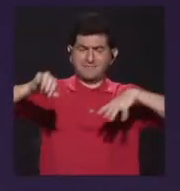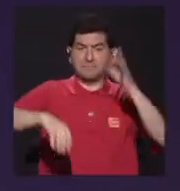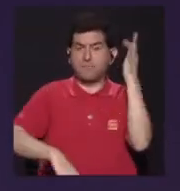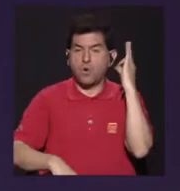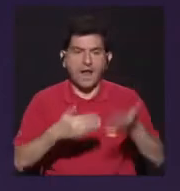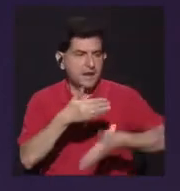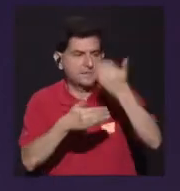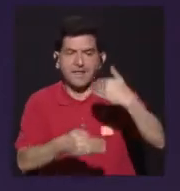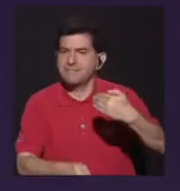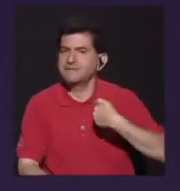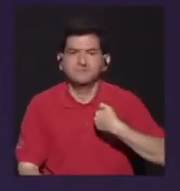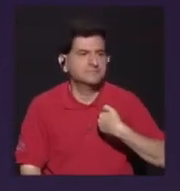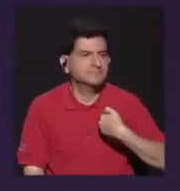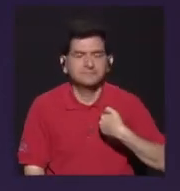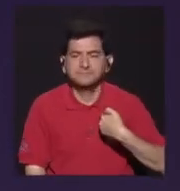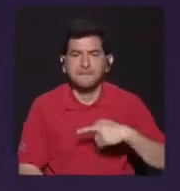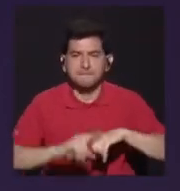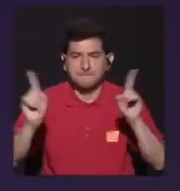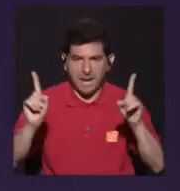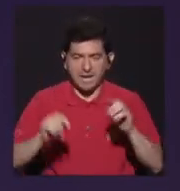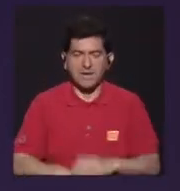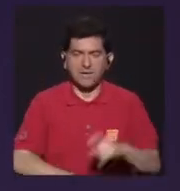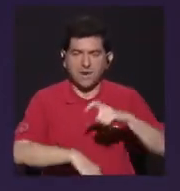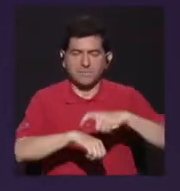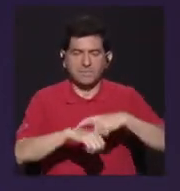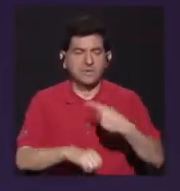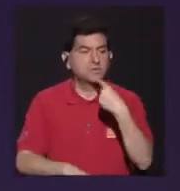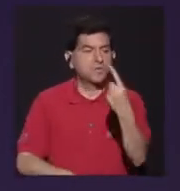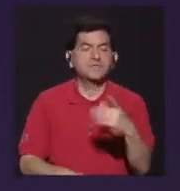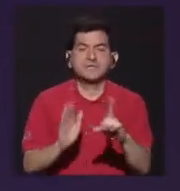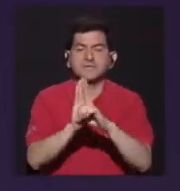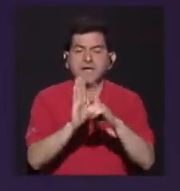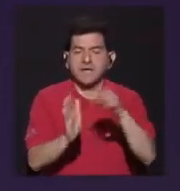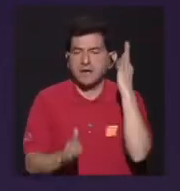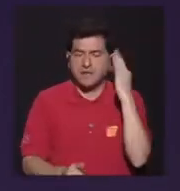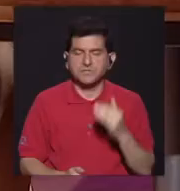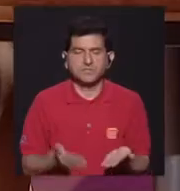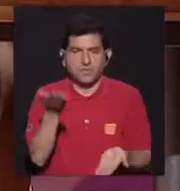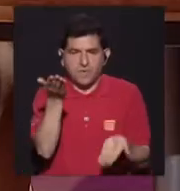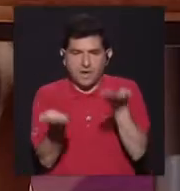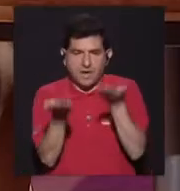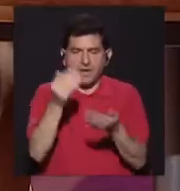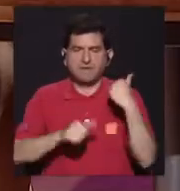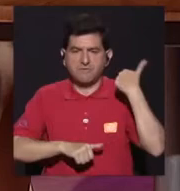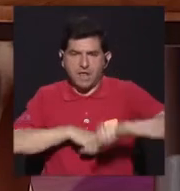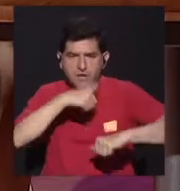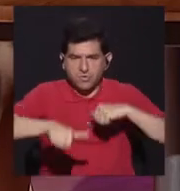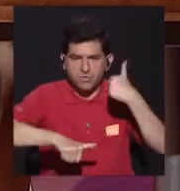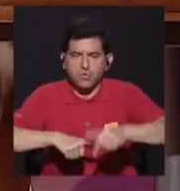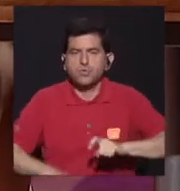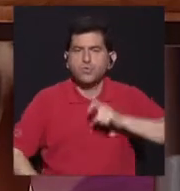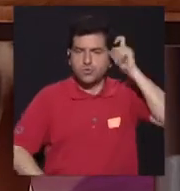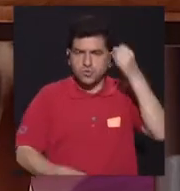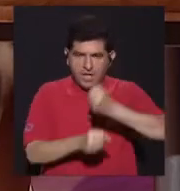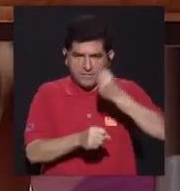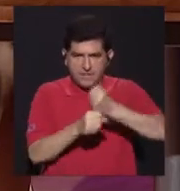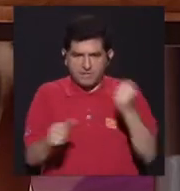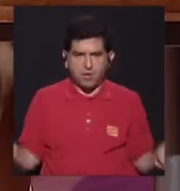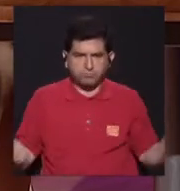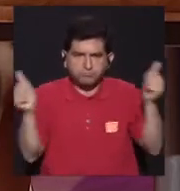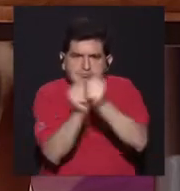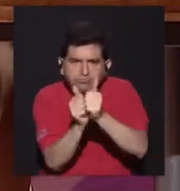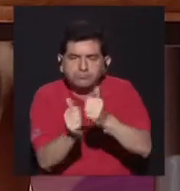mujeres antes no tenían. Pero al entonces darle derechos a las mujeres para equilibrar esta lucha de géneros, se trabajó con las